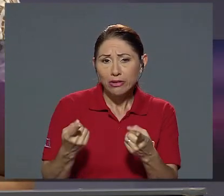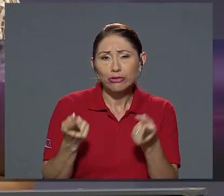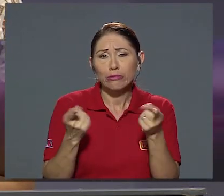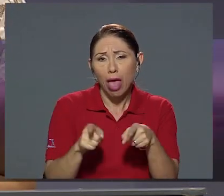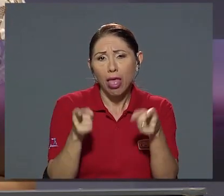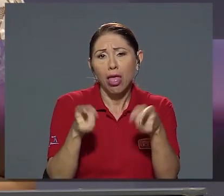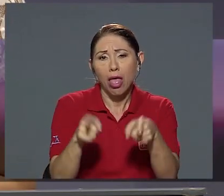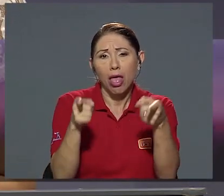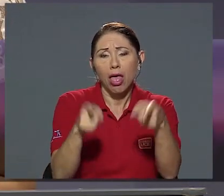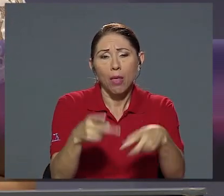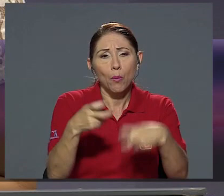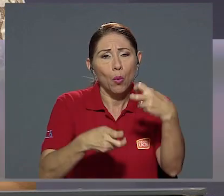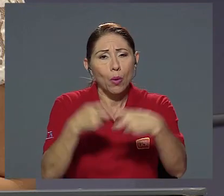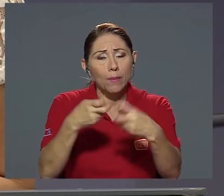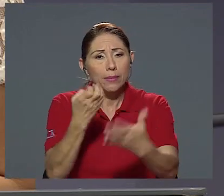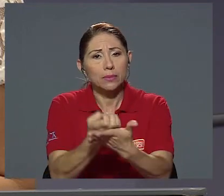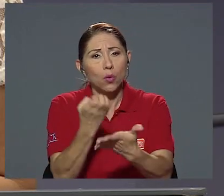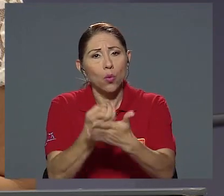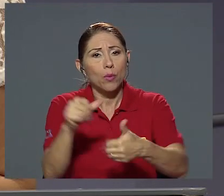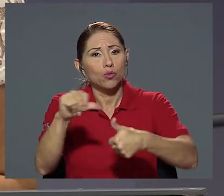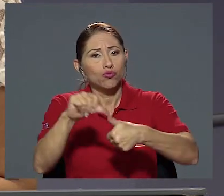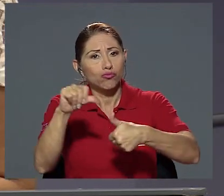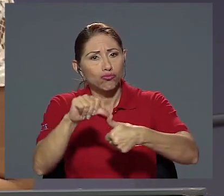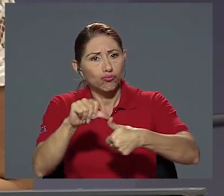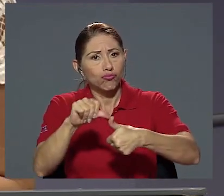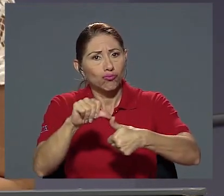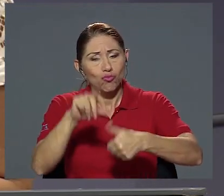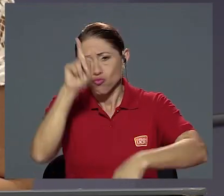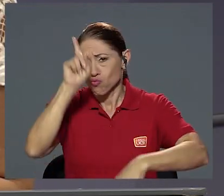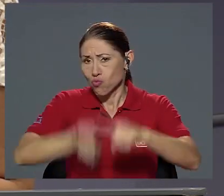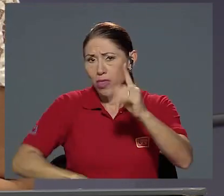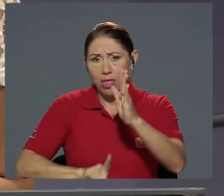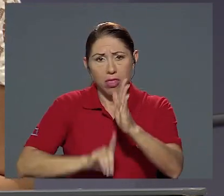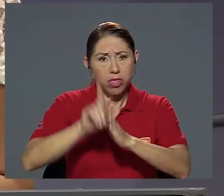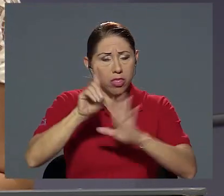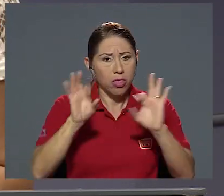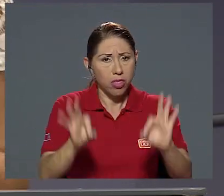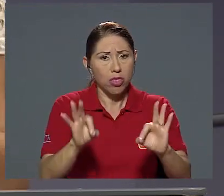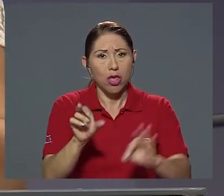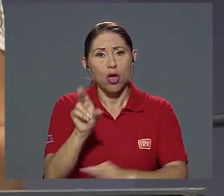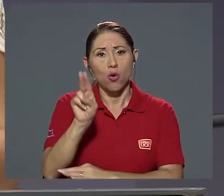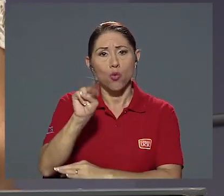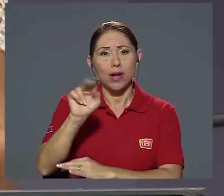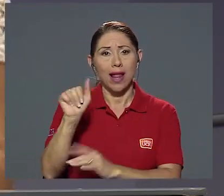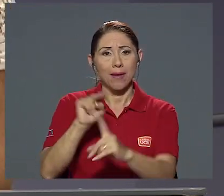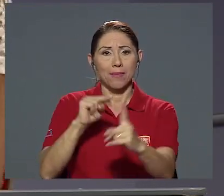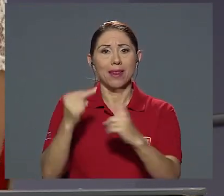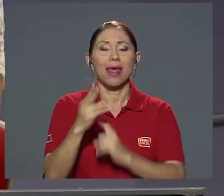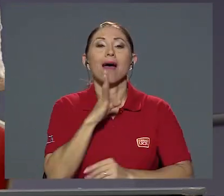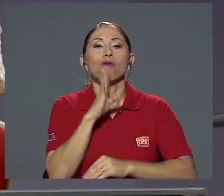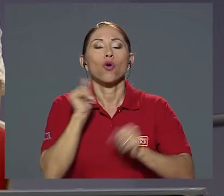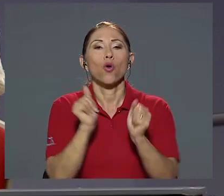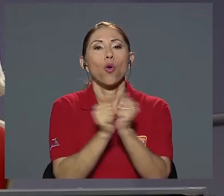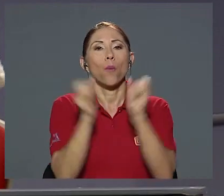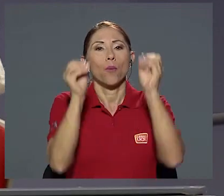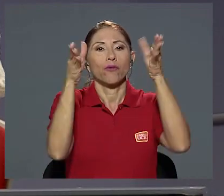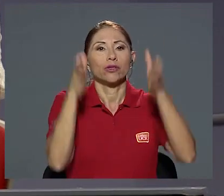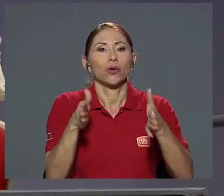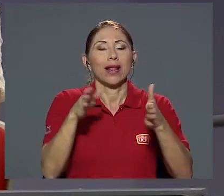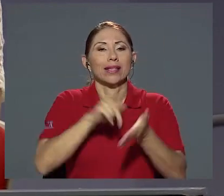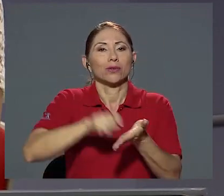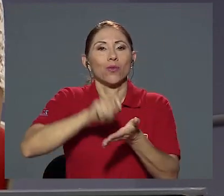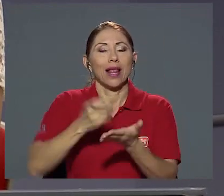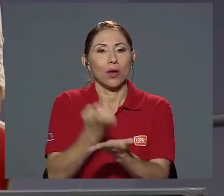arrastrado la región y que le ha impedido desarrollarse de la mejor manera. Al respecto, Una Mirada conversó con la académica de la